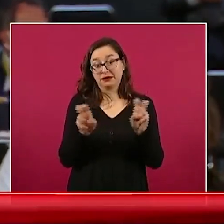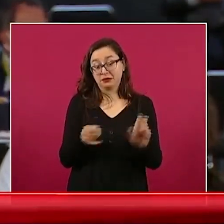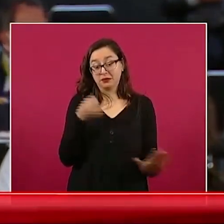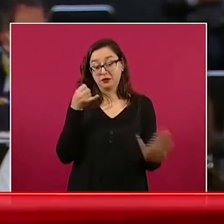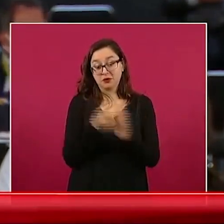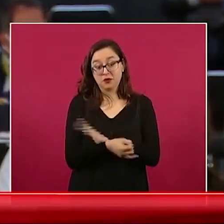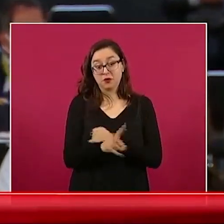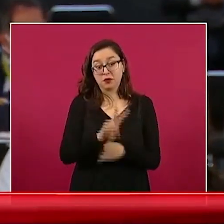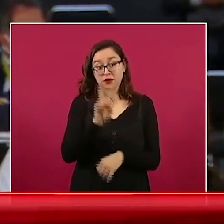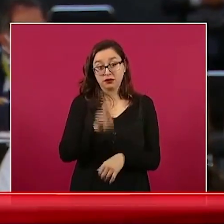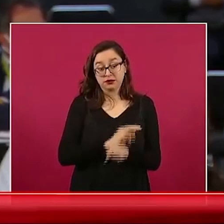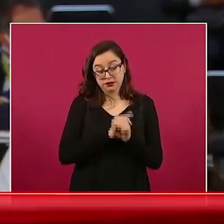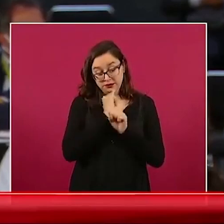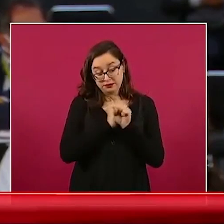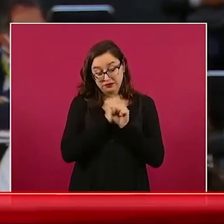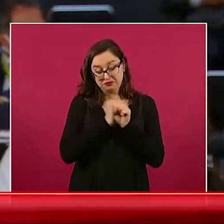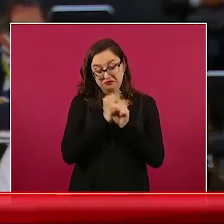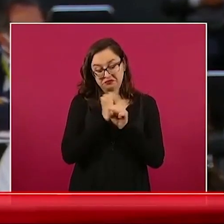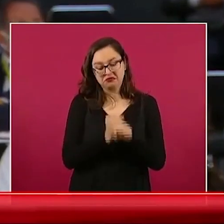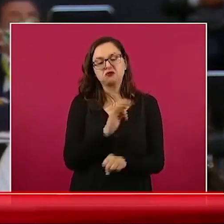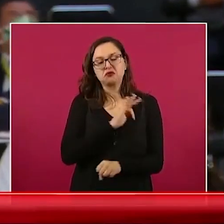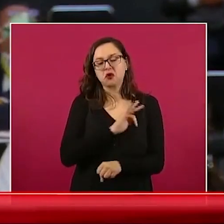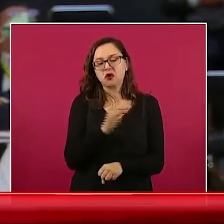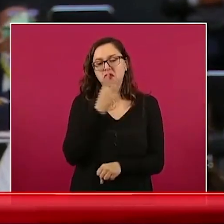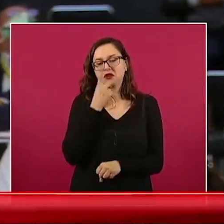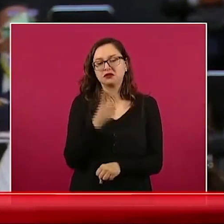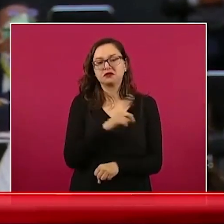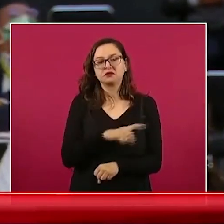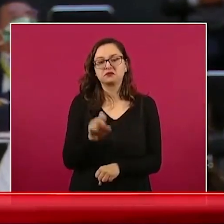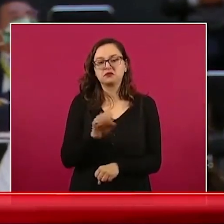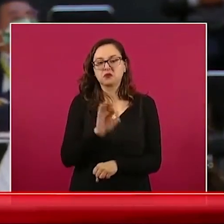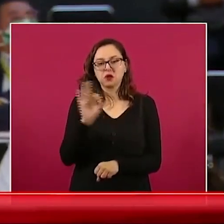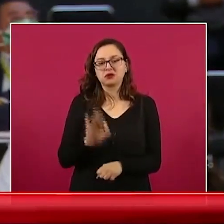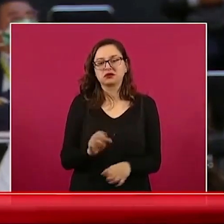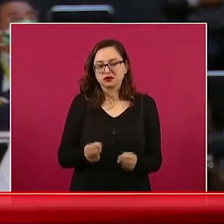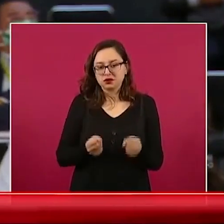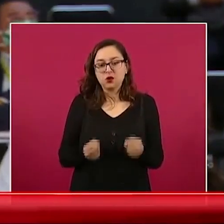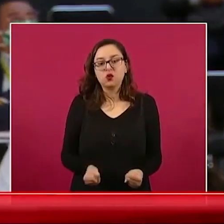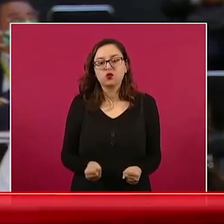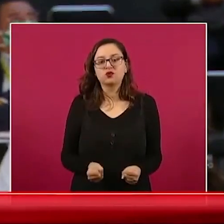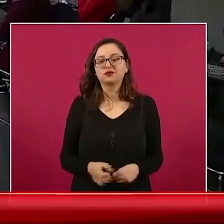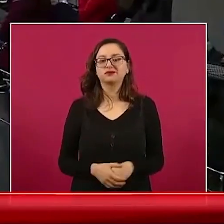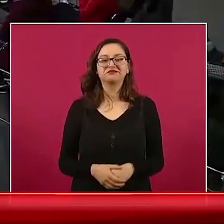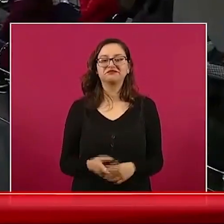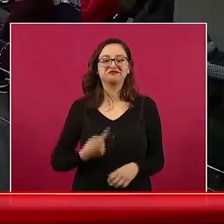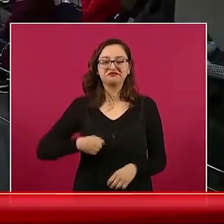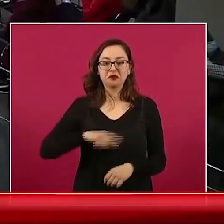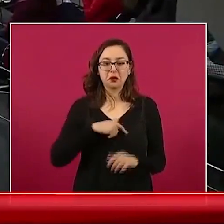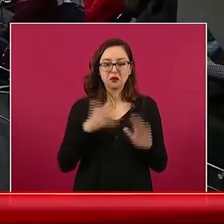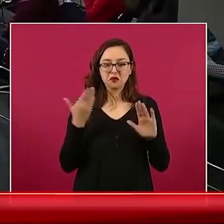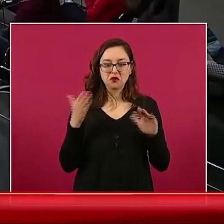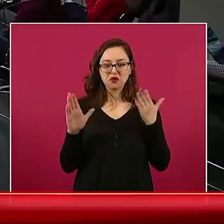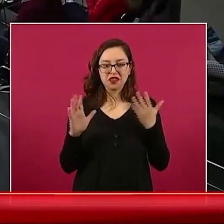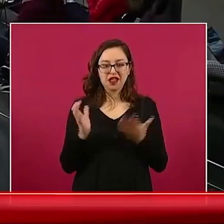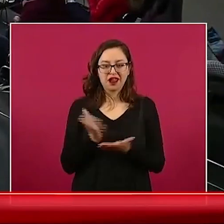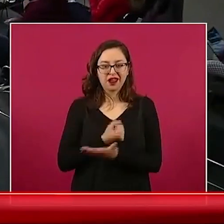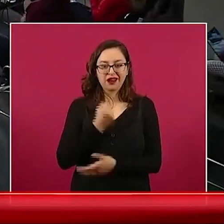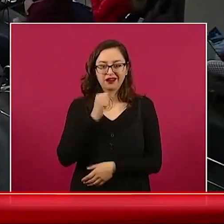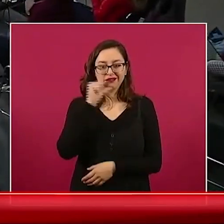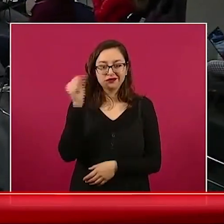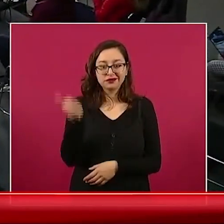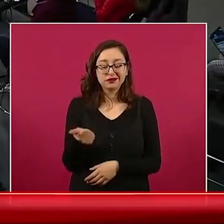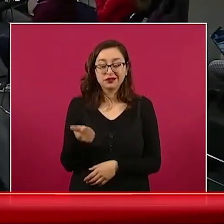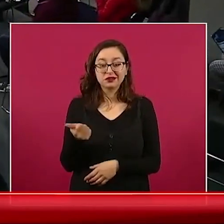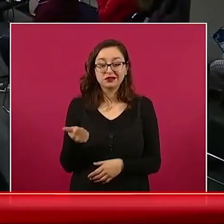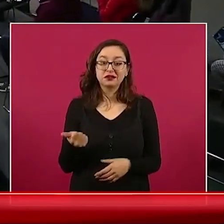fondo, podría yo casi asegurar que por eso no hemos ganado un mundial. Y a lo mejor suena